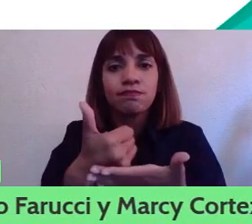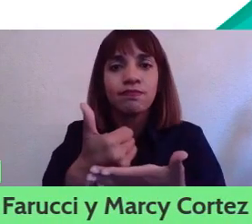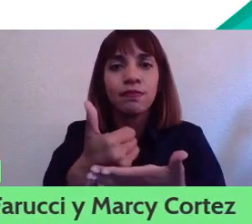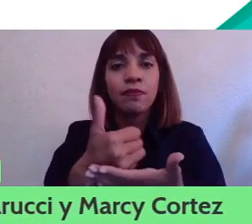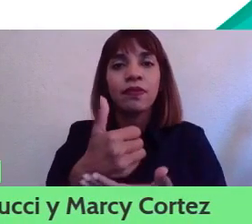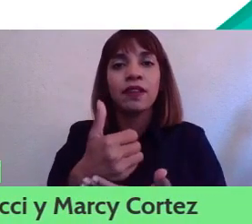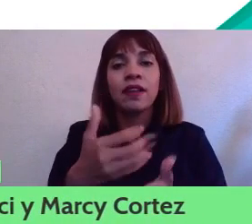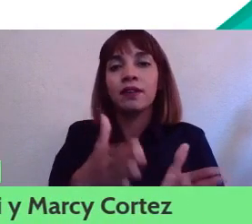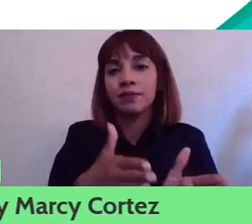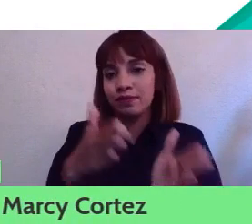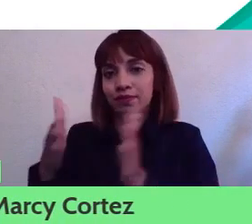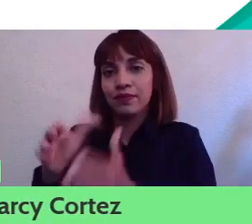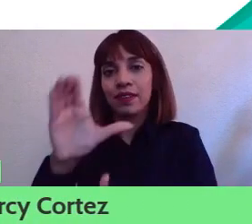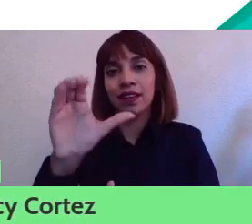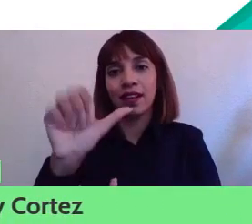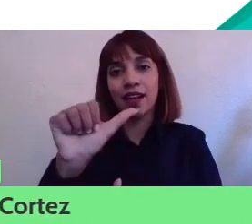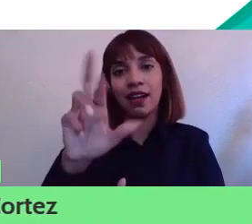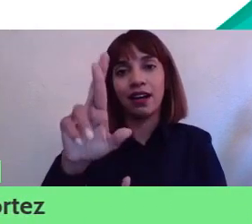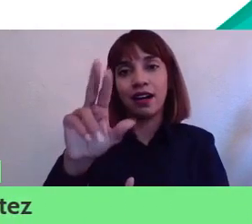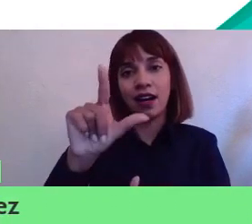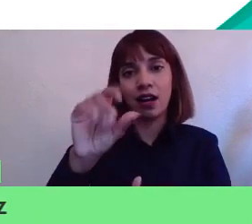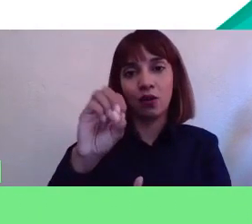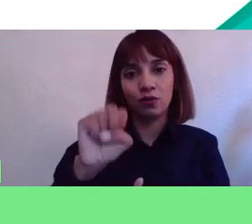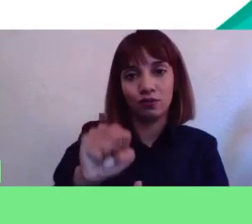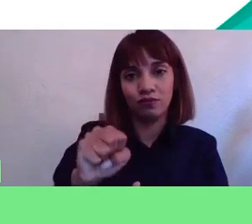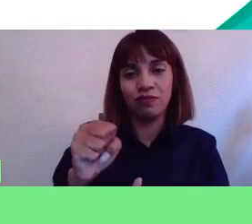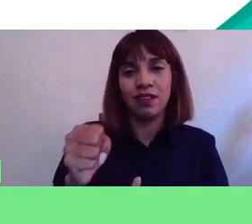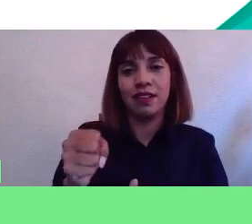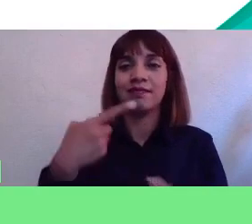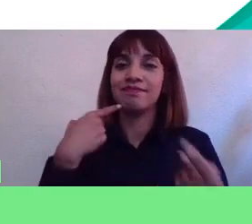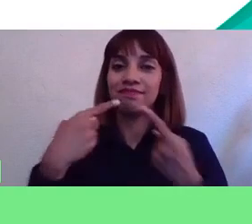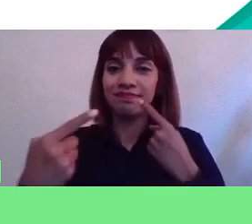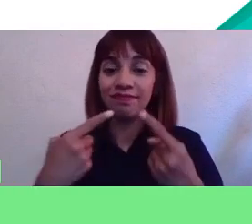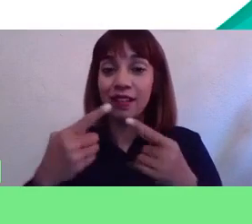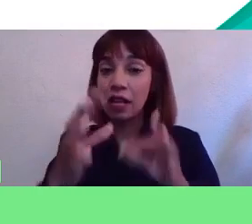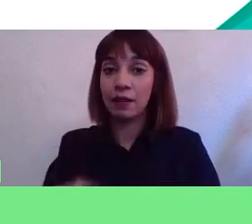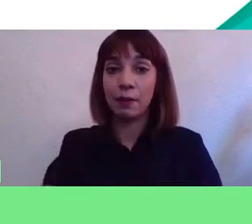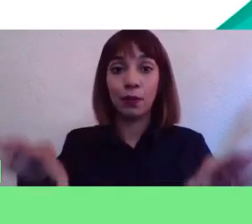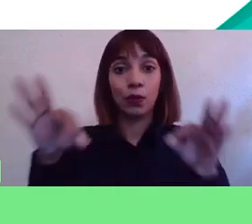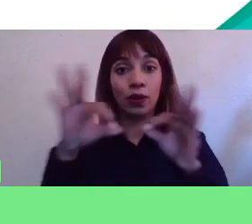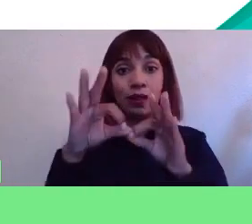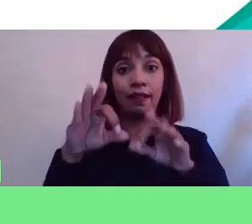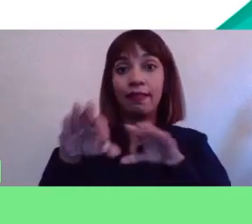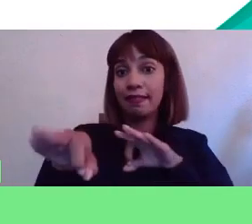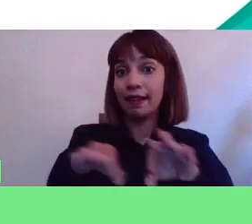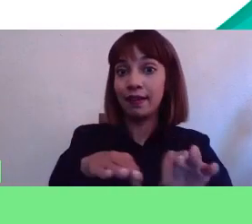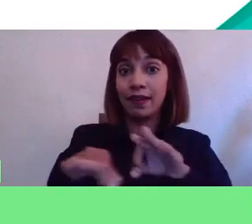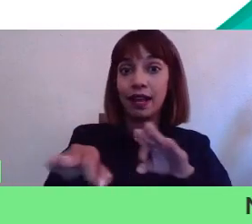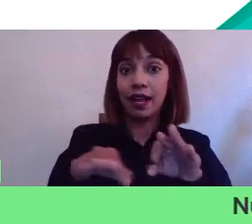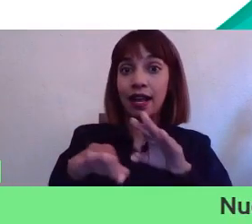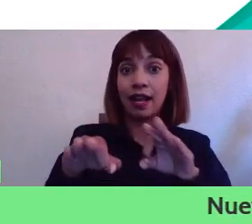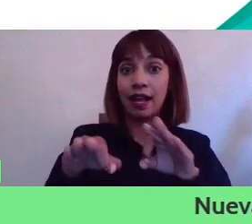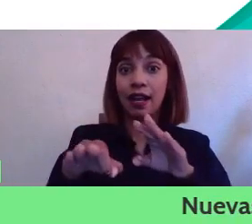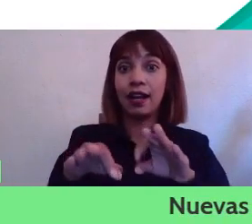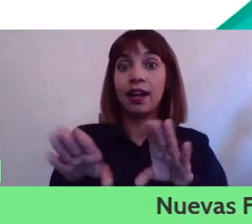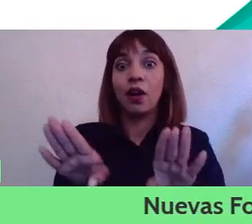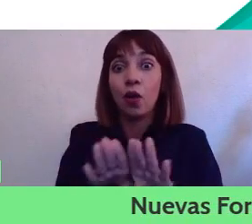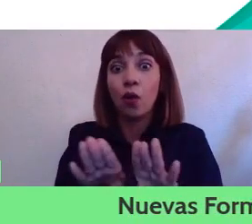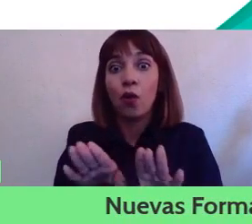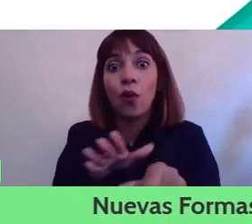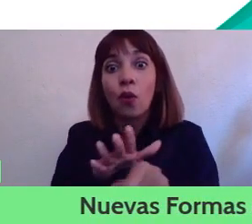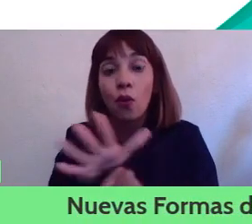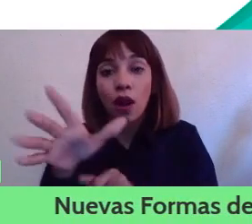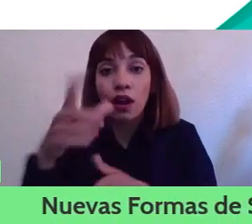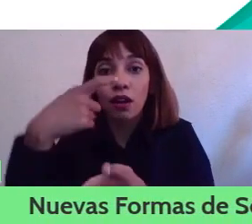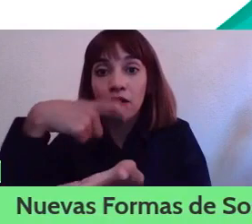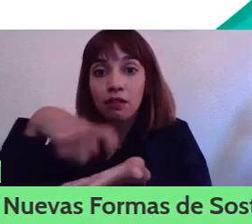comercio justo. Creo que hoy más que nunca es importante trabajar productos, ser conscientes en lo que consumimos, no